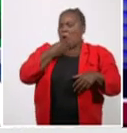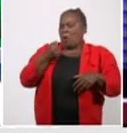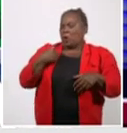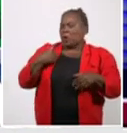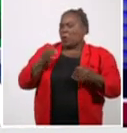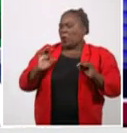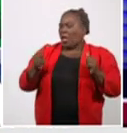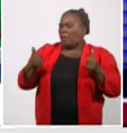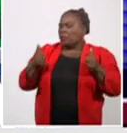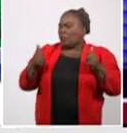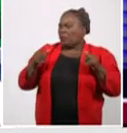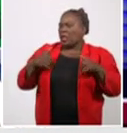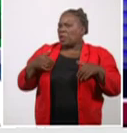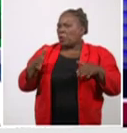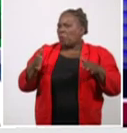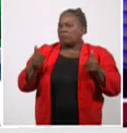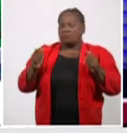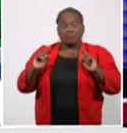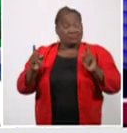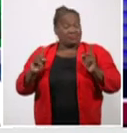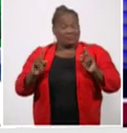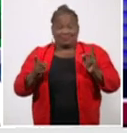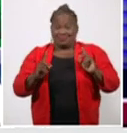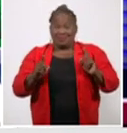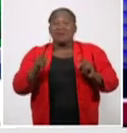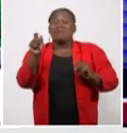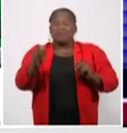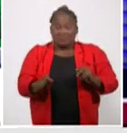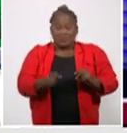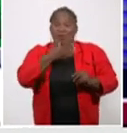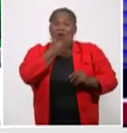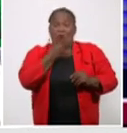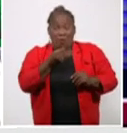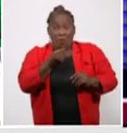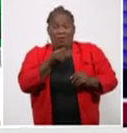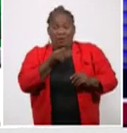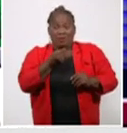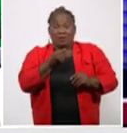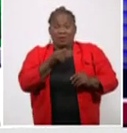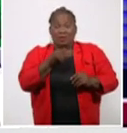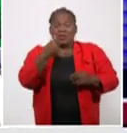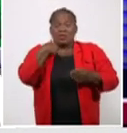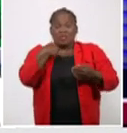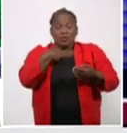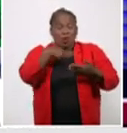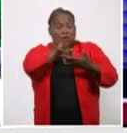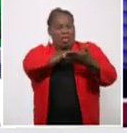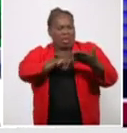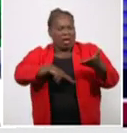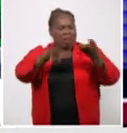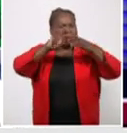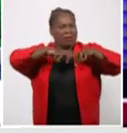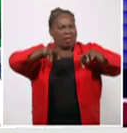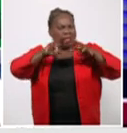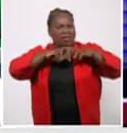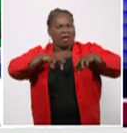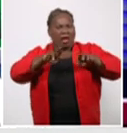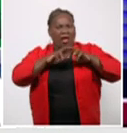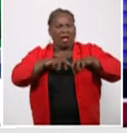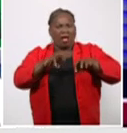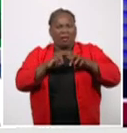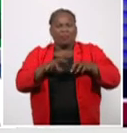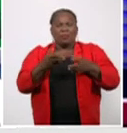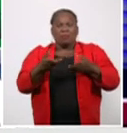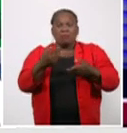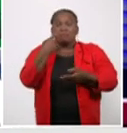lo paseo. No, no es así. Personas jóvenes y sanas, estoy leyendo estudios que se han hecho en el mundo,